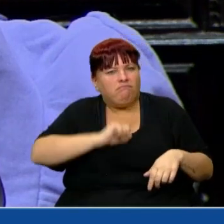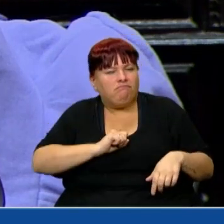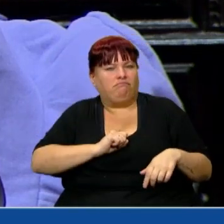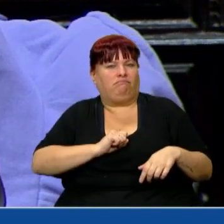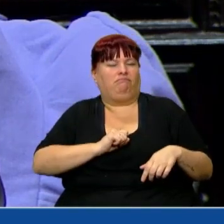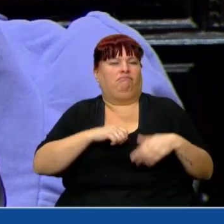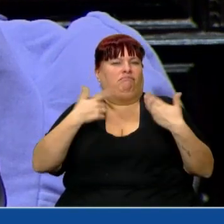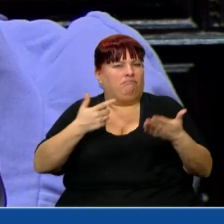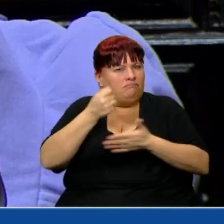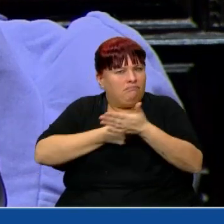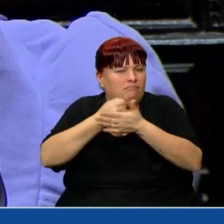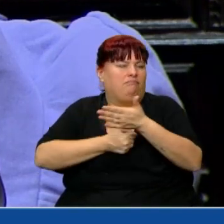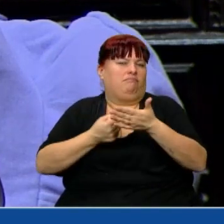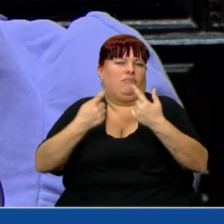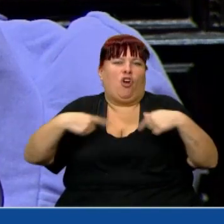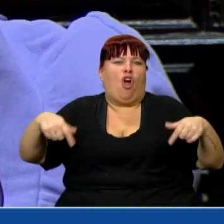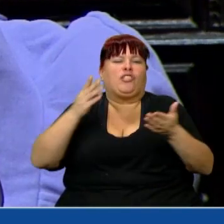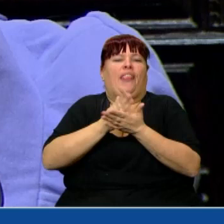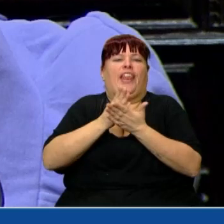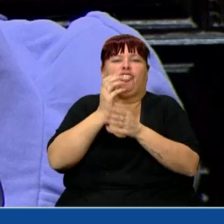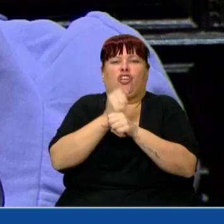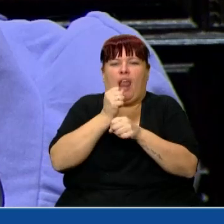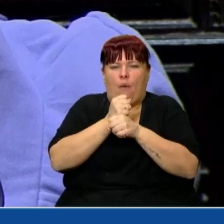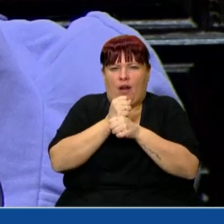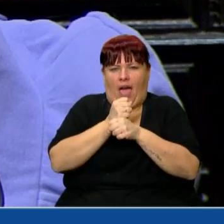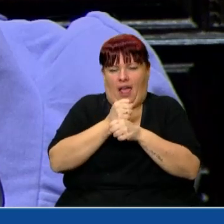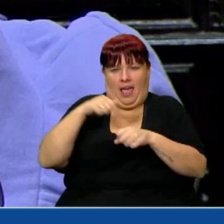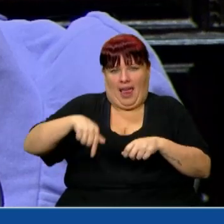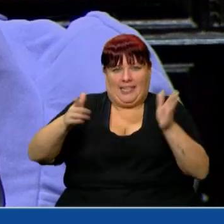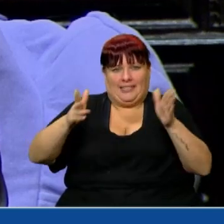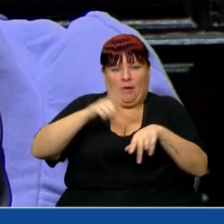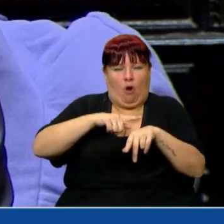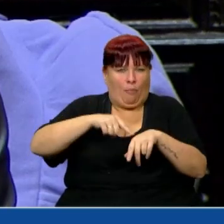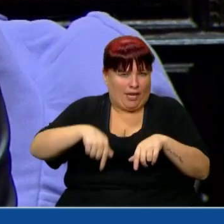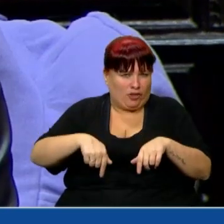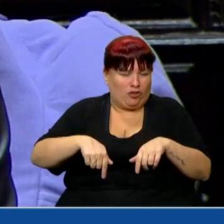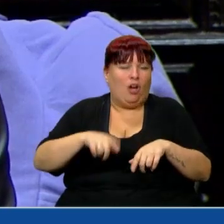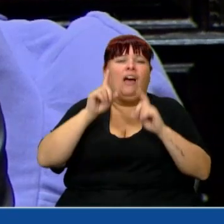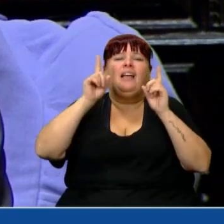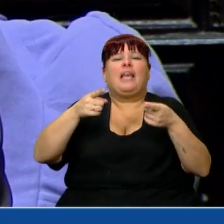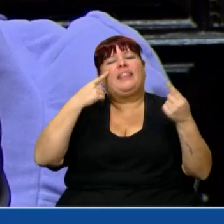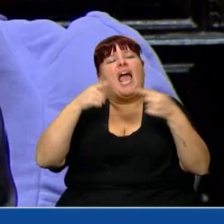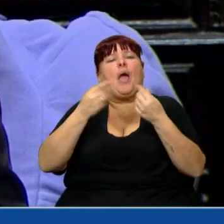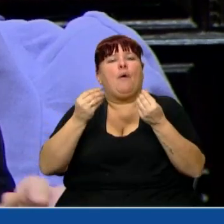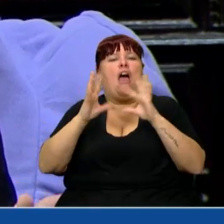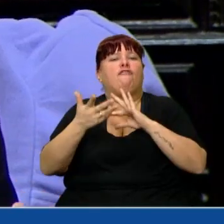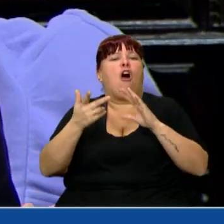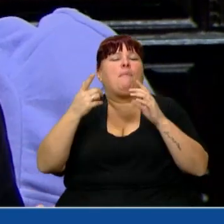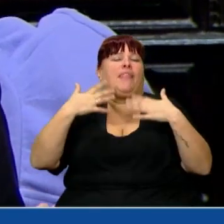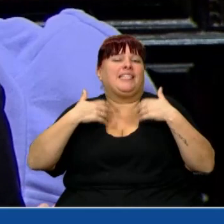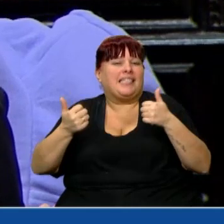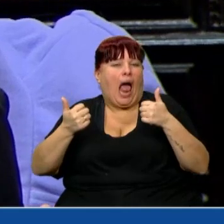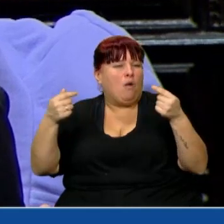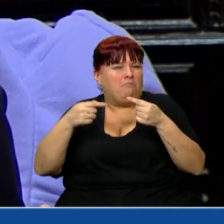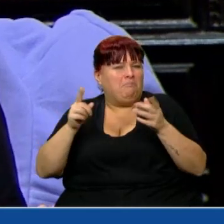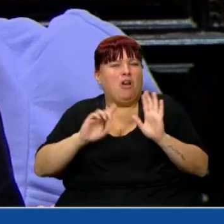a afrontar los desafíos del derecho laboral que corre en nuestra época y tienen que ver también con un concepto de insalubridad que